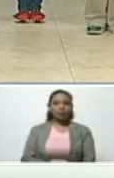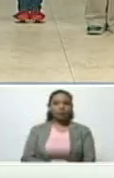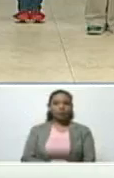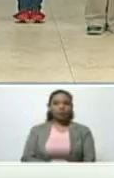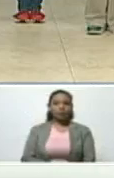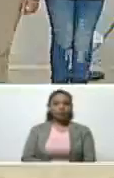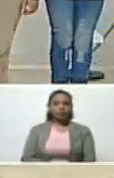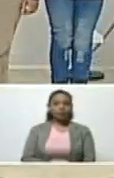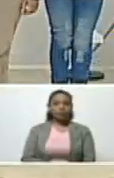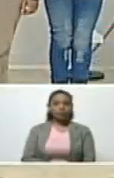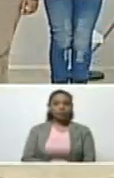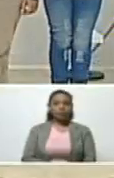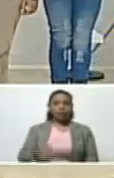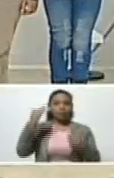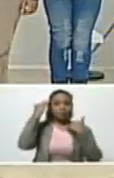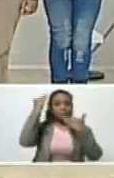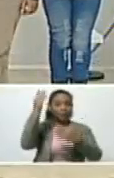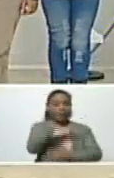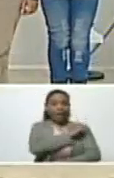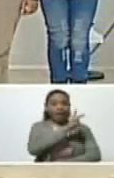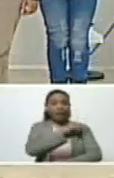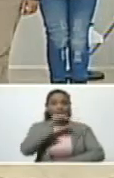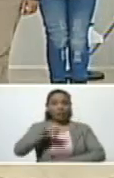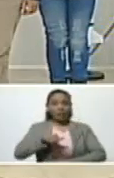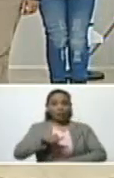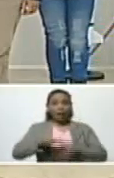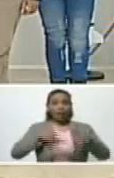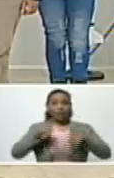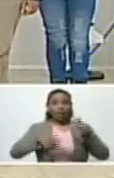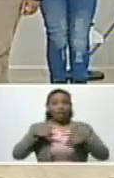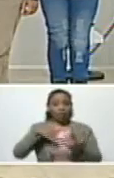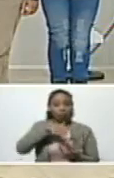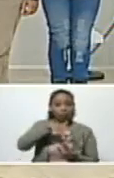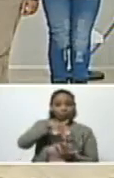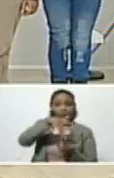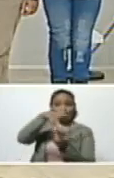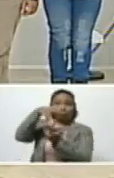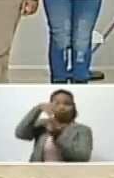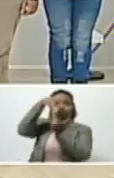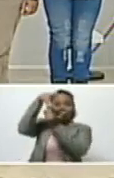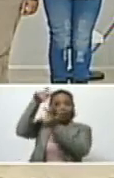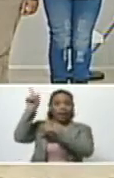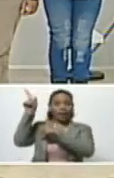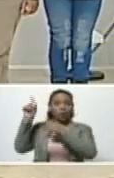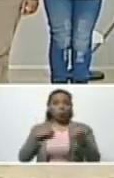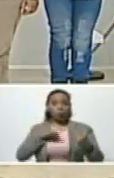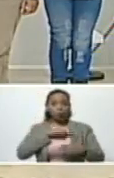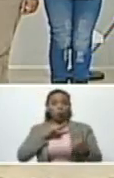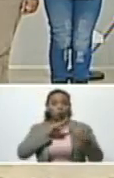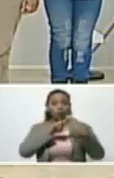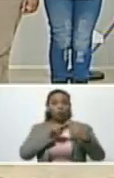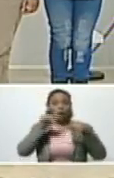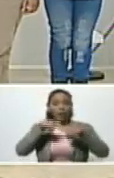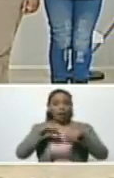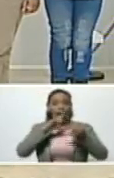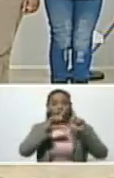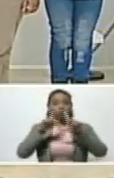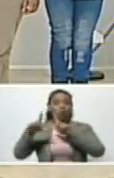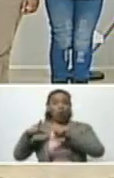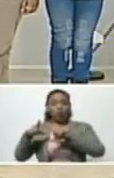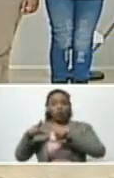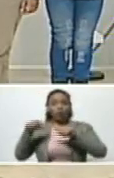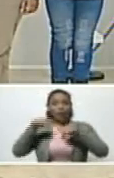Saludos, mi comandante en jefe, desde la Agencia Bolivariana para Actividades Espaciales, ABAE. Nos encontramos en el Laboratorio de